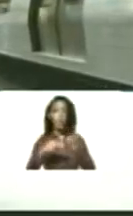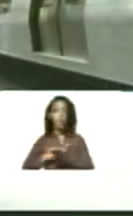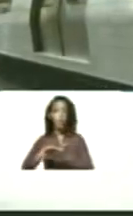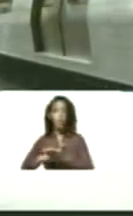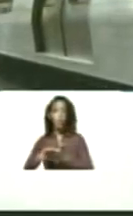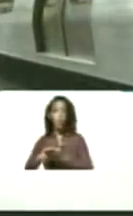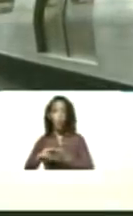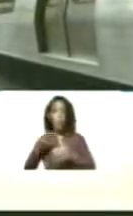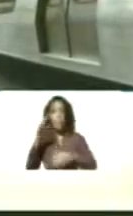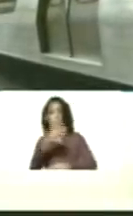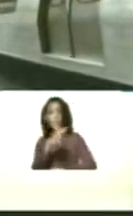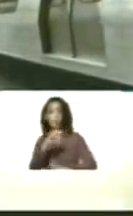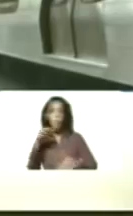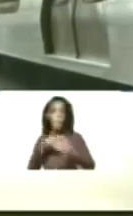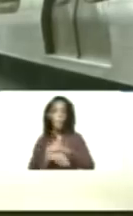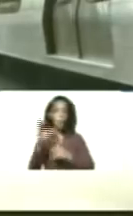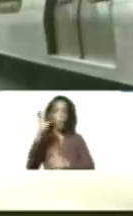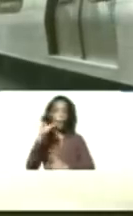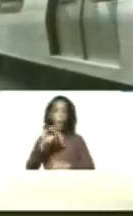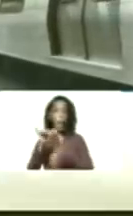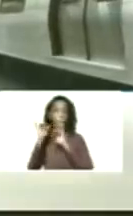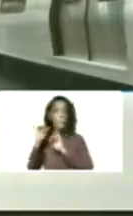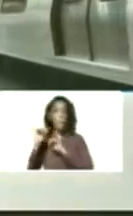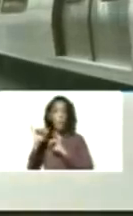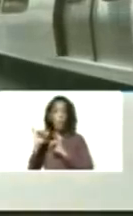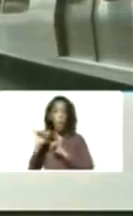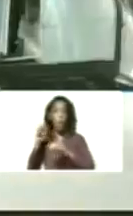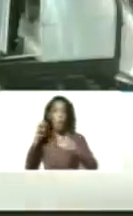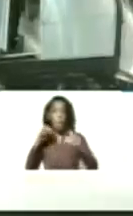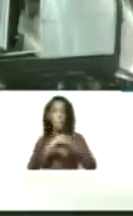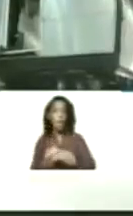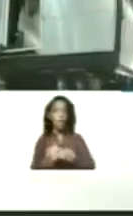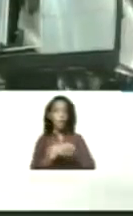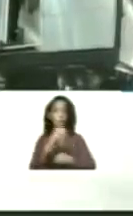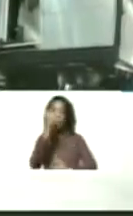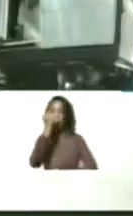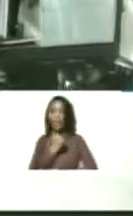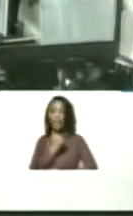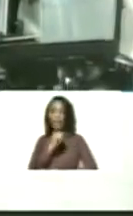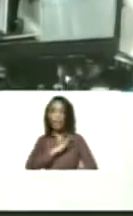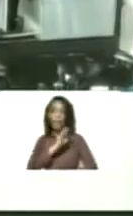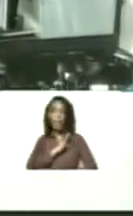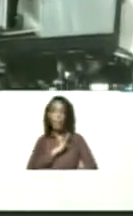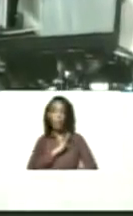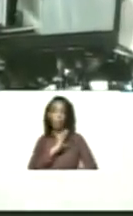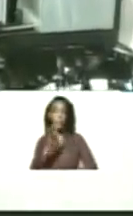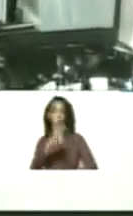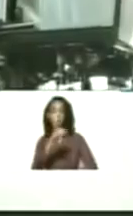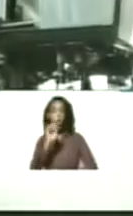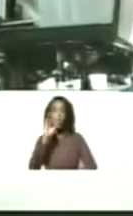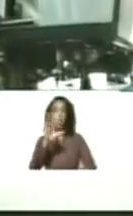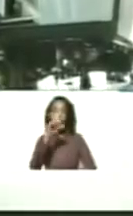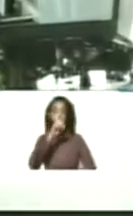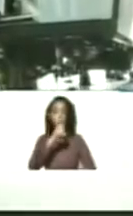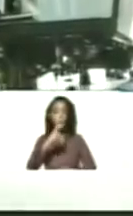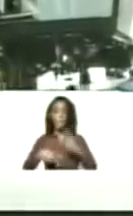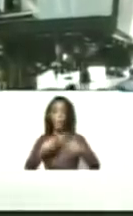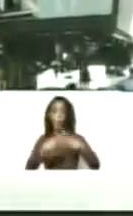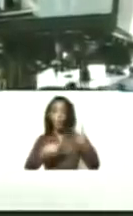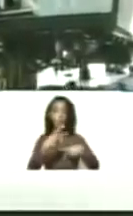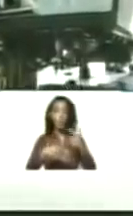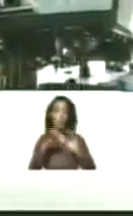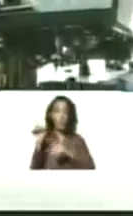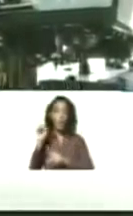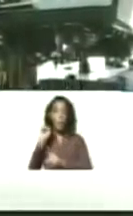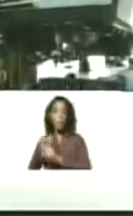de Caracas. Y asimismo tenemos Tren Valencia, donde teníamos hasta hace 3 años, producto justamente del abandono